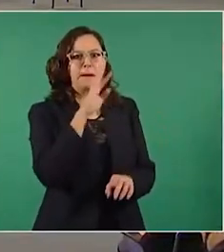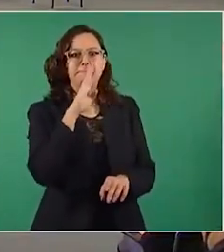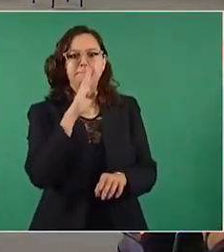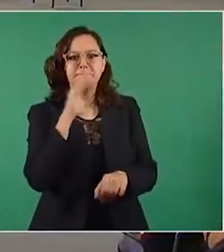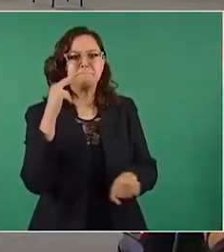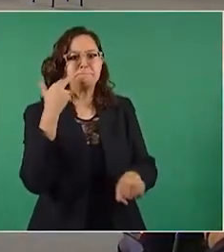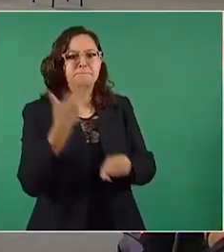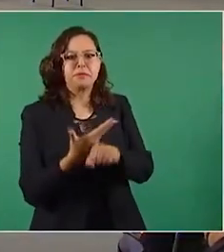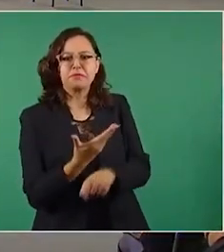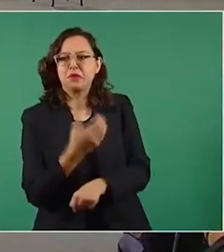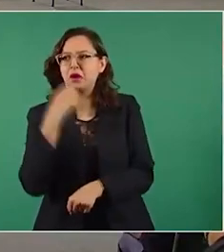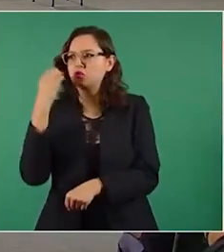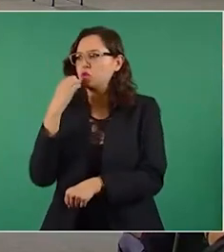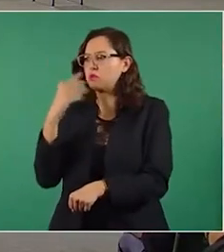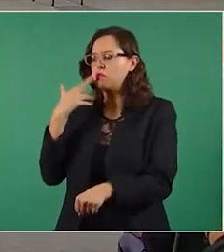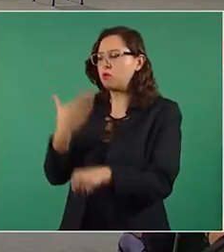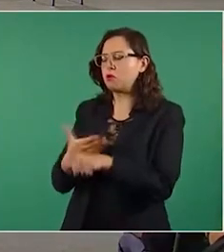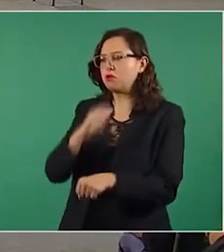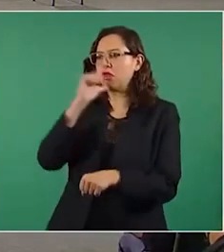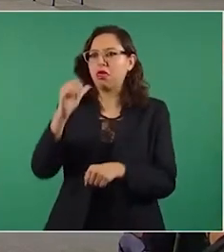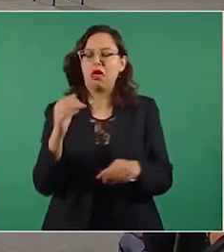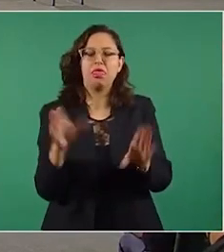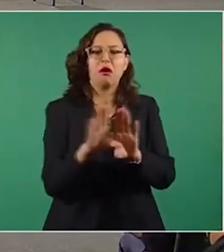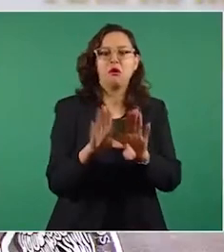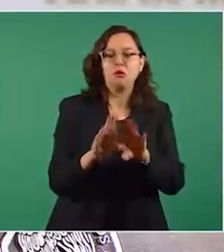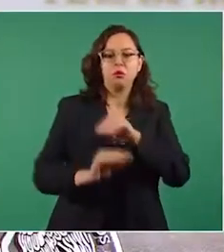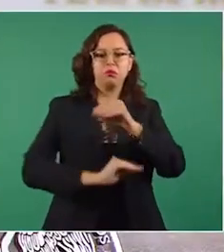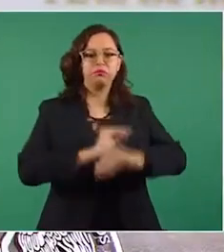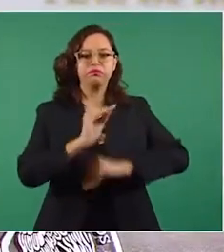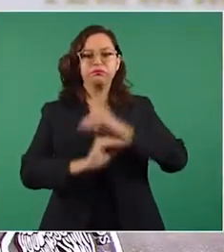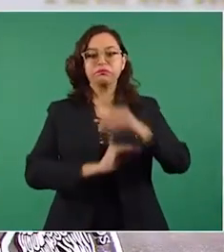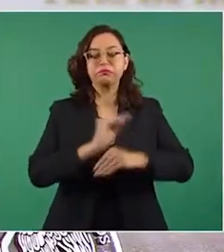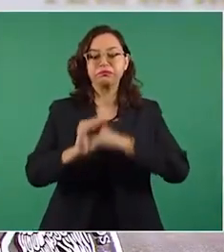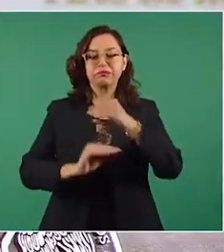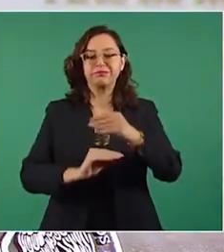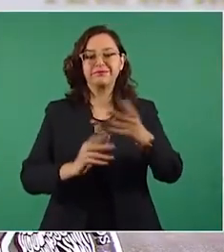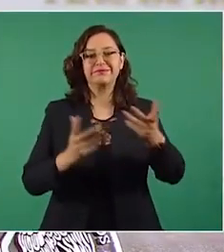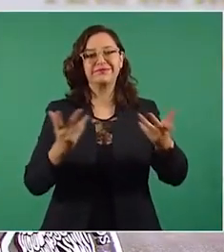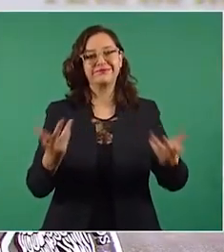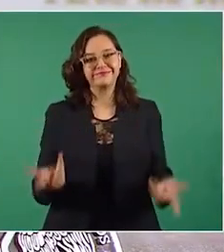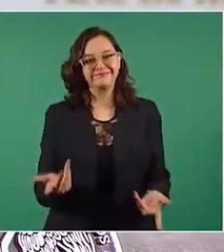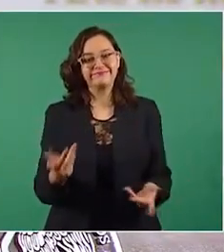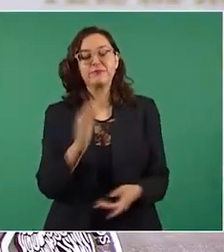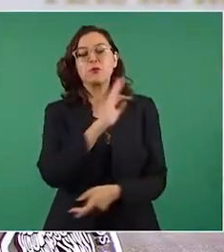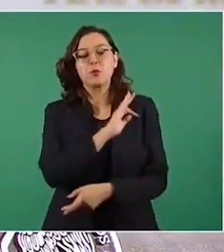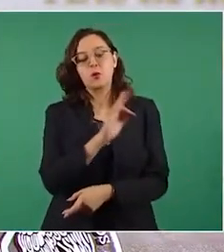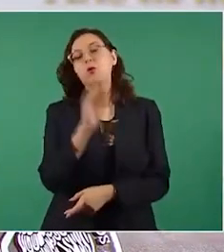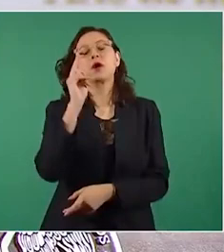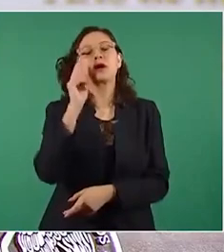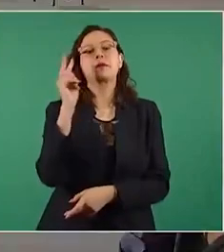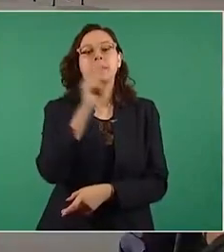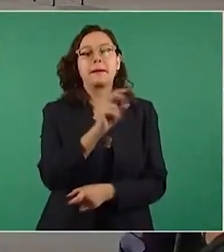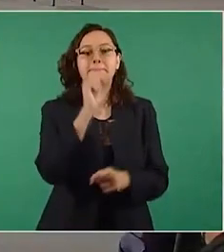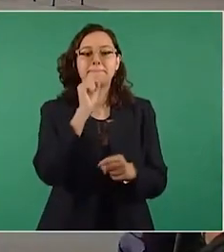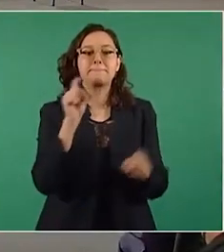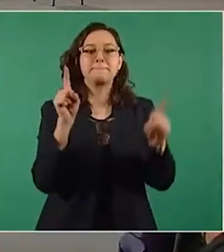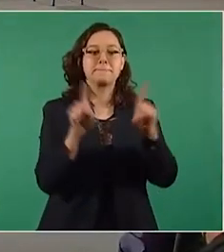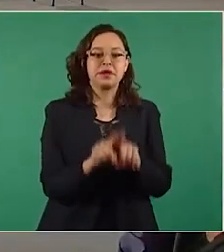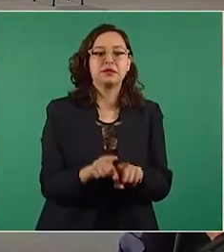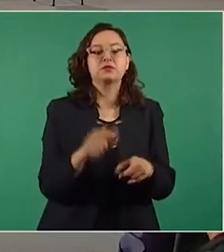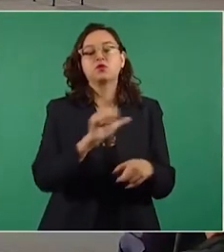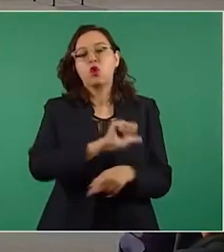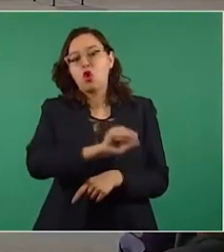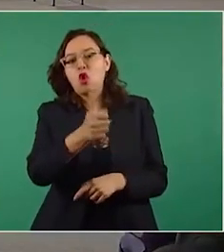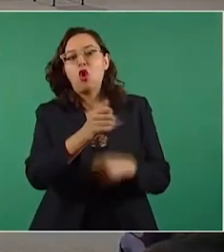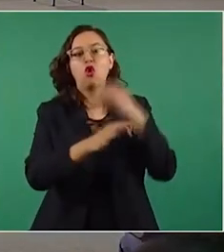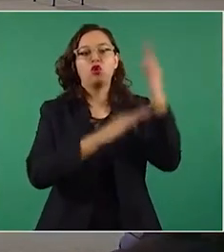sanitaria de los estudiantes menores de edad. Aquí vemos también en pantalla periodistas y medios que difundieron